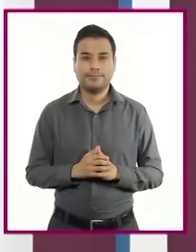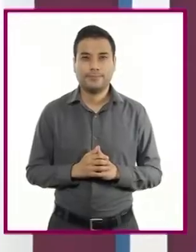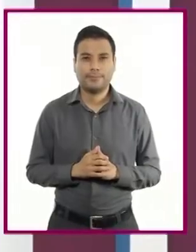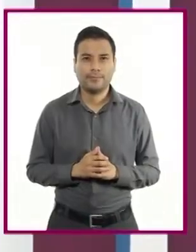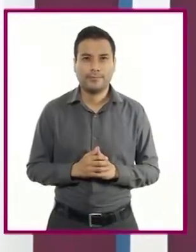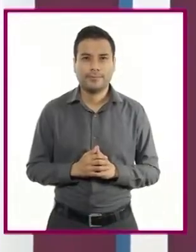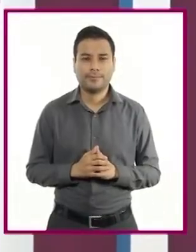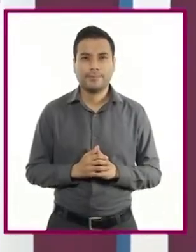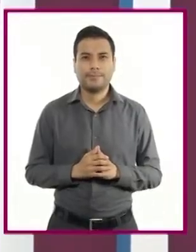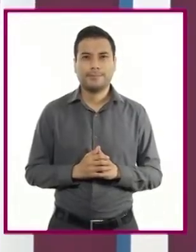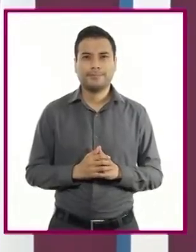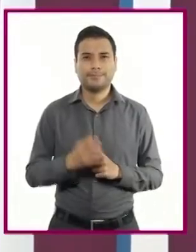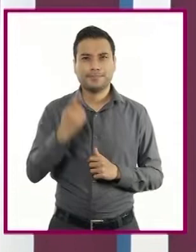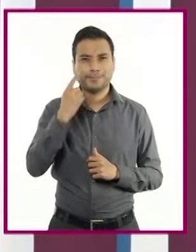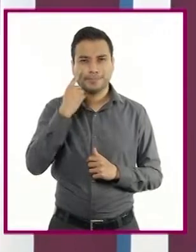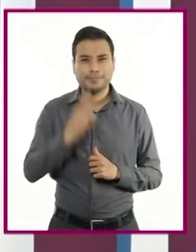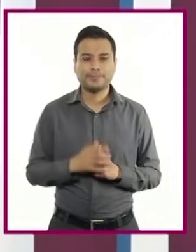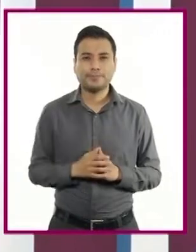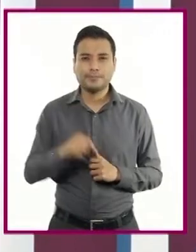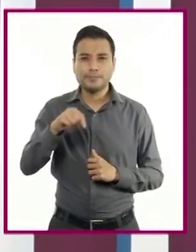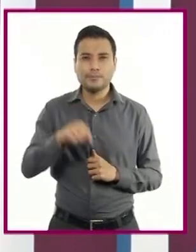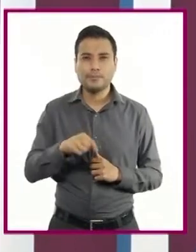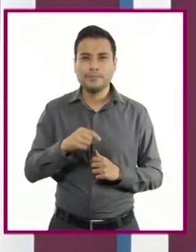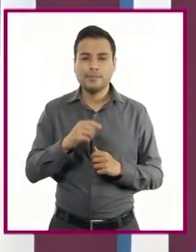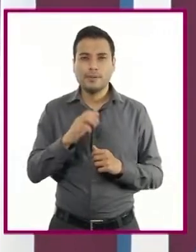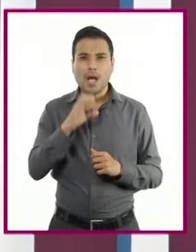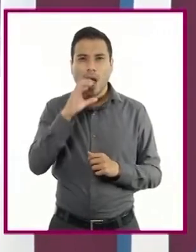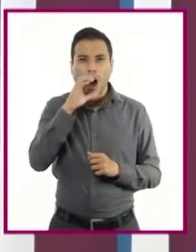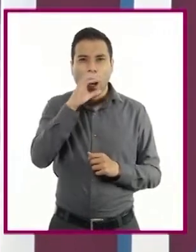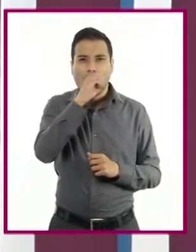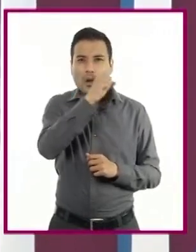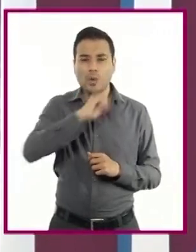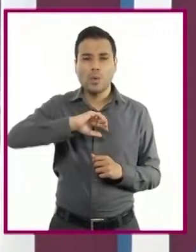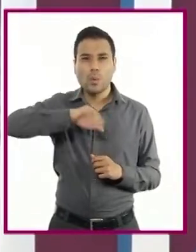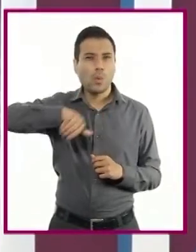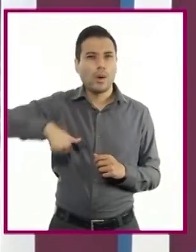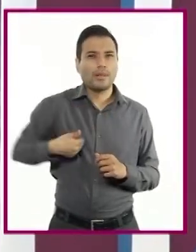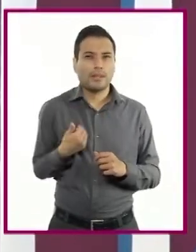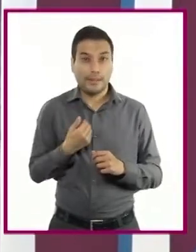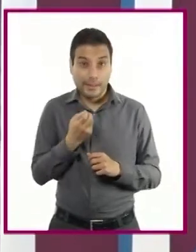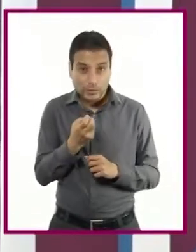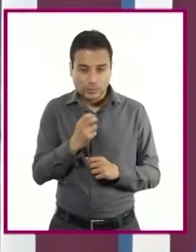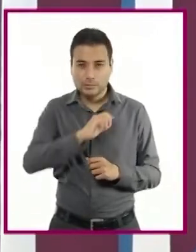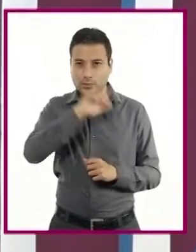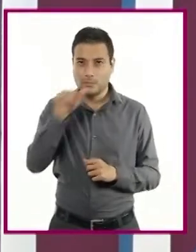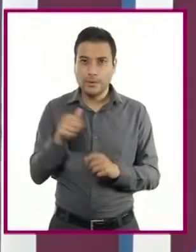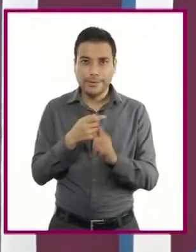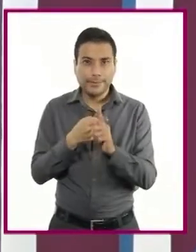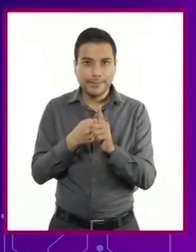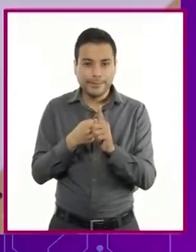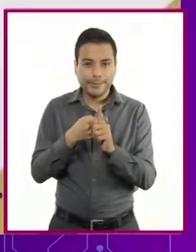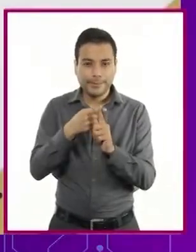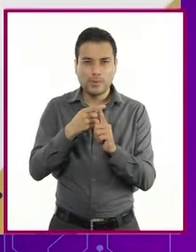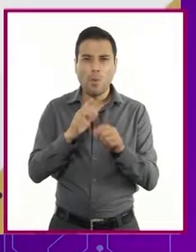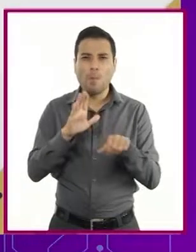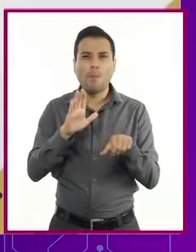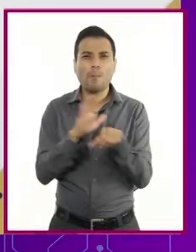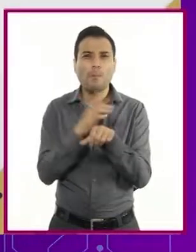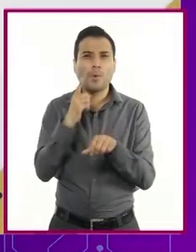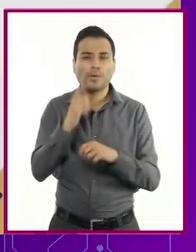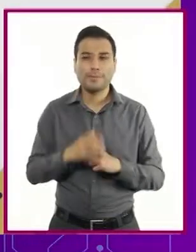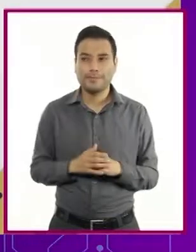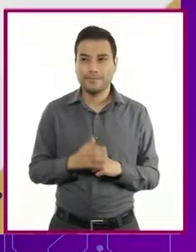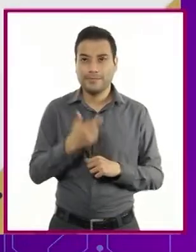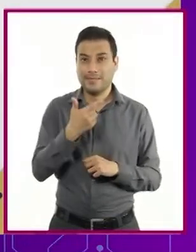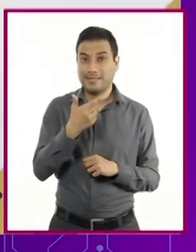el motivo o causa principal por la que aumentan las temperaturas en el planeta. Esto es debido a que la emisión de gases